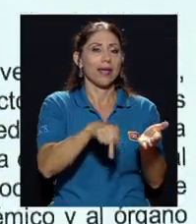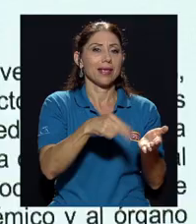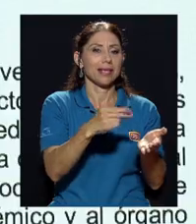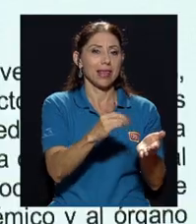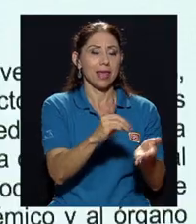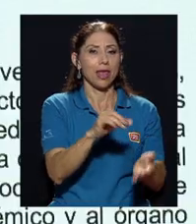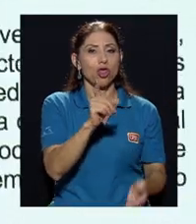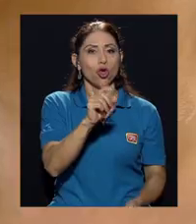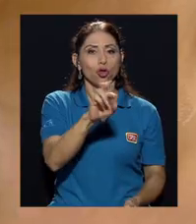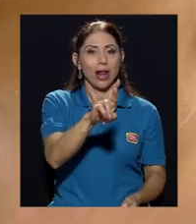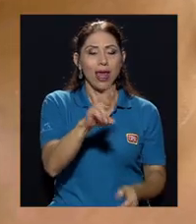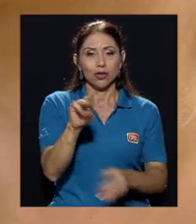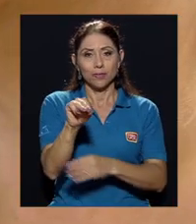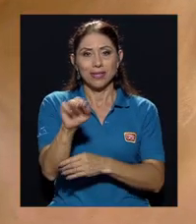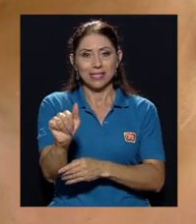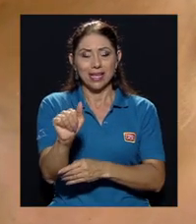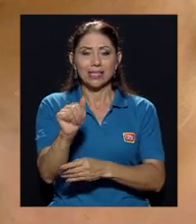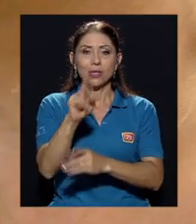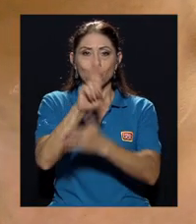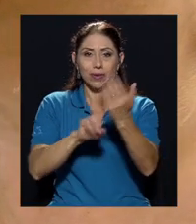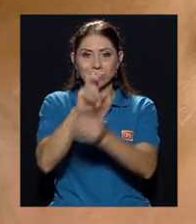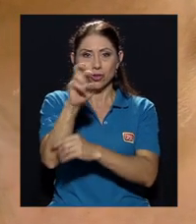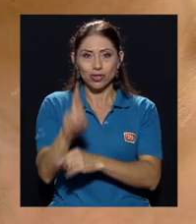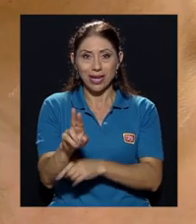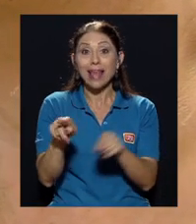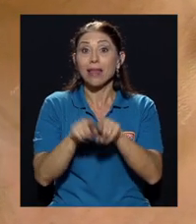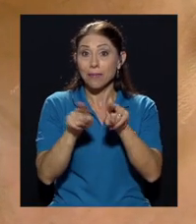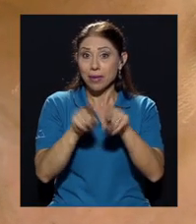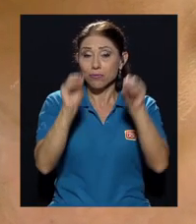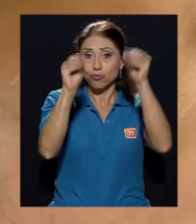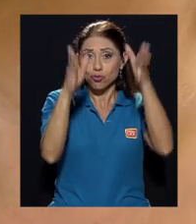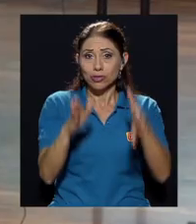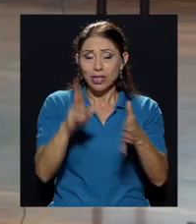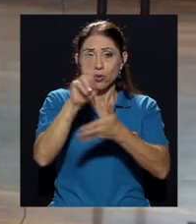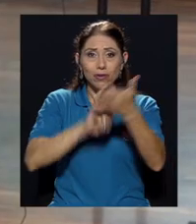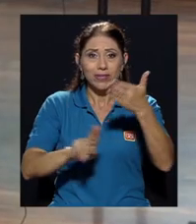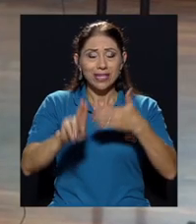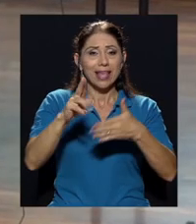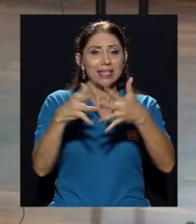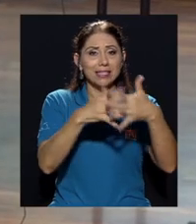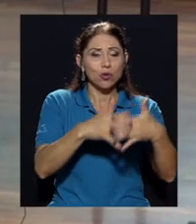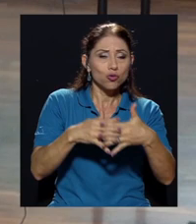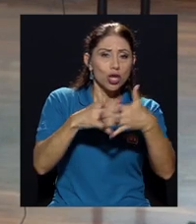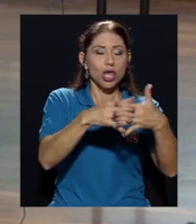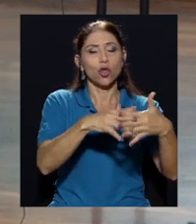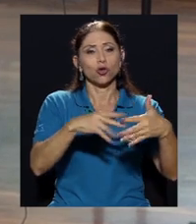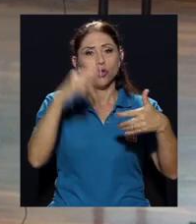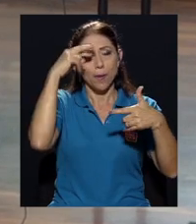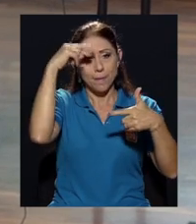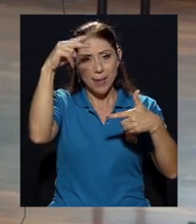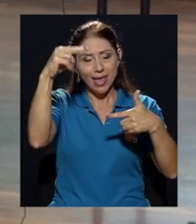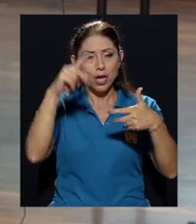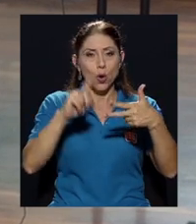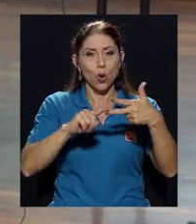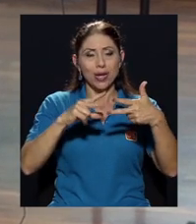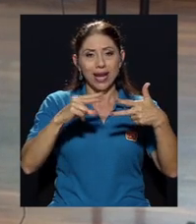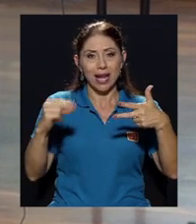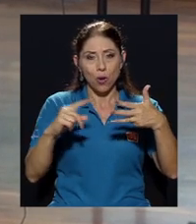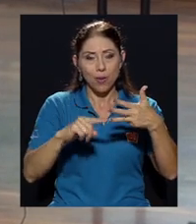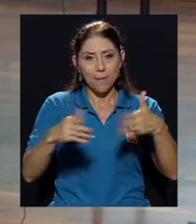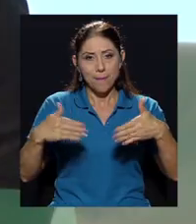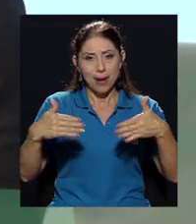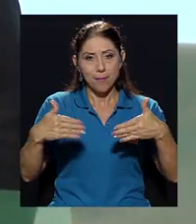UCR, e incluso ha sido docente en universidades de Estados Unidos, México, Nicaragua y Panamá. Su trabajo